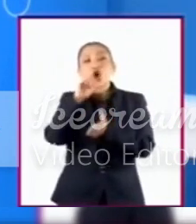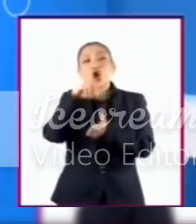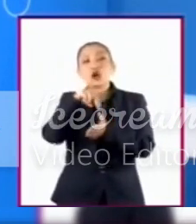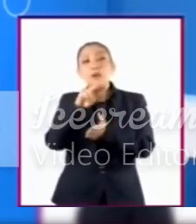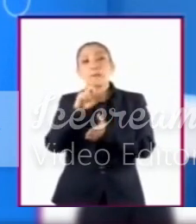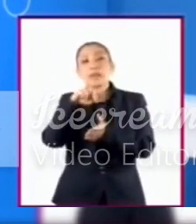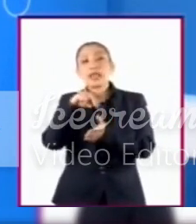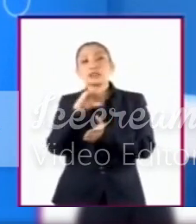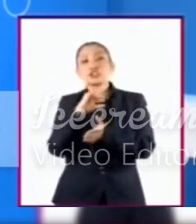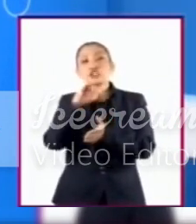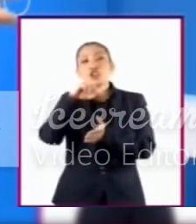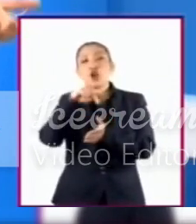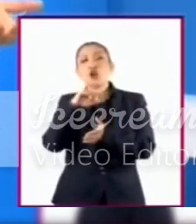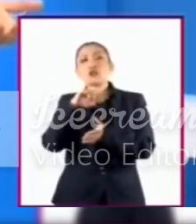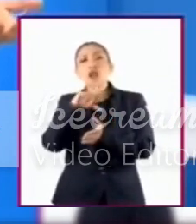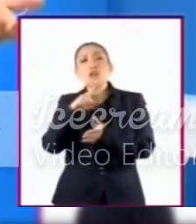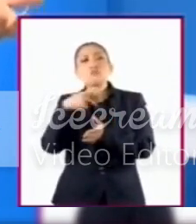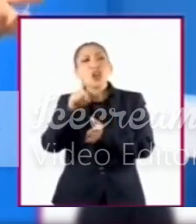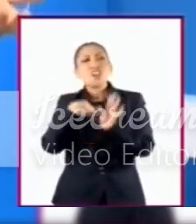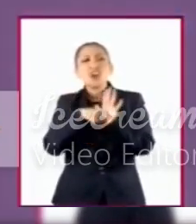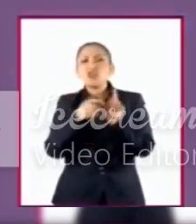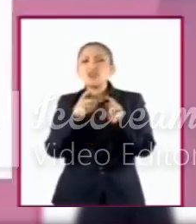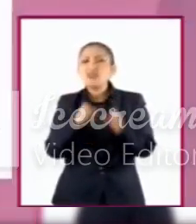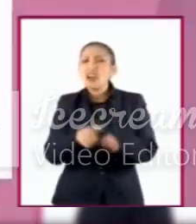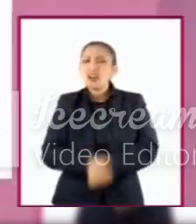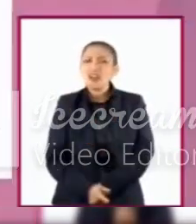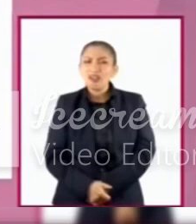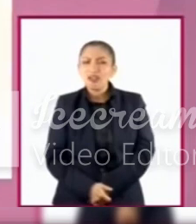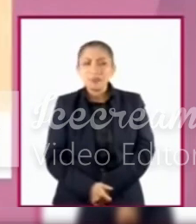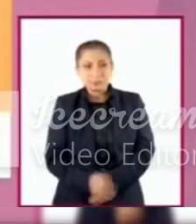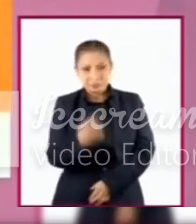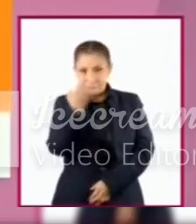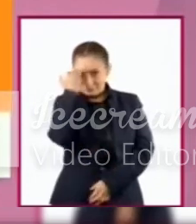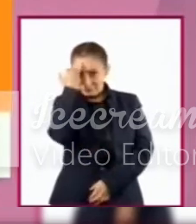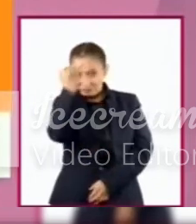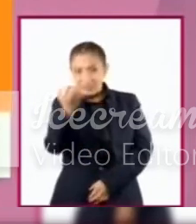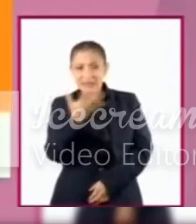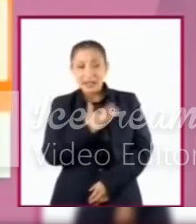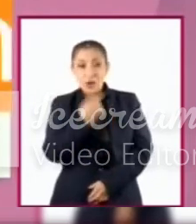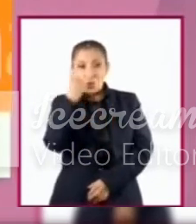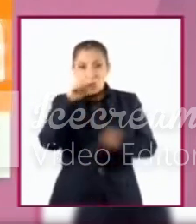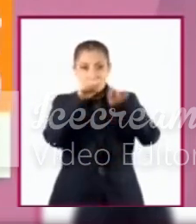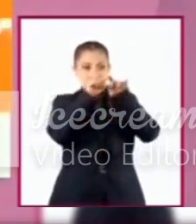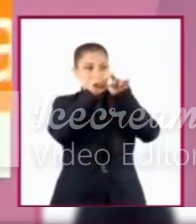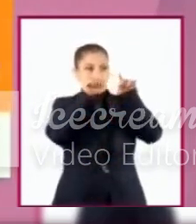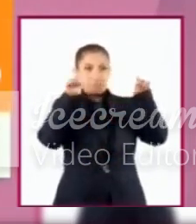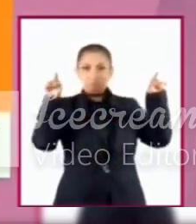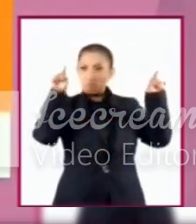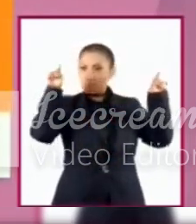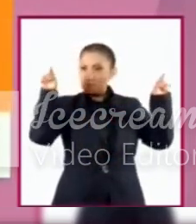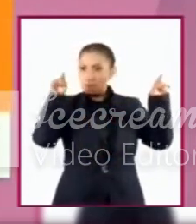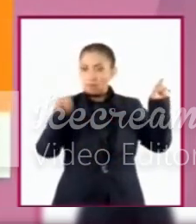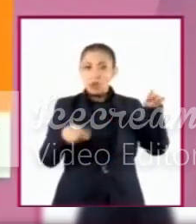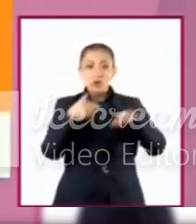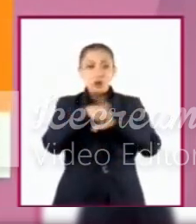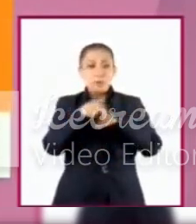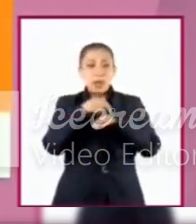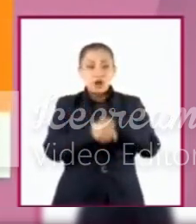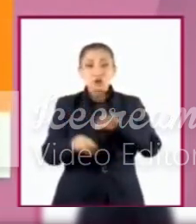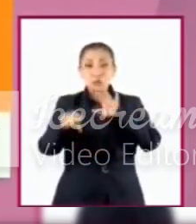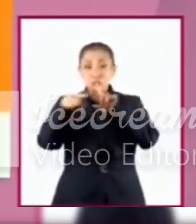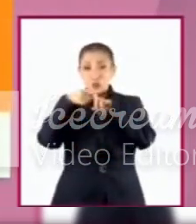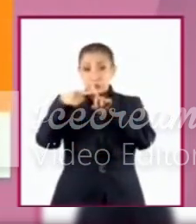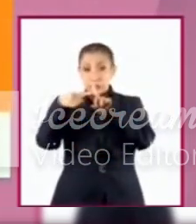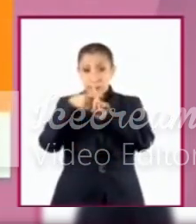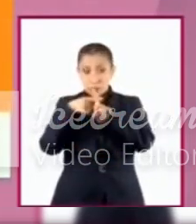convencional. Pero, ¿dónde quedaron los negativos? Imagina que tienes una recta numérica de los números